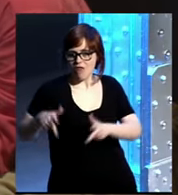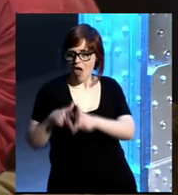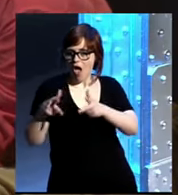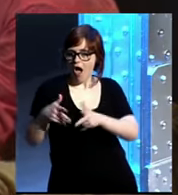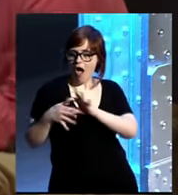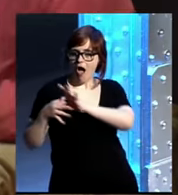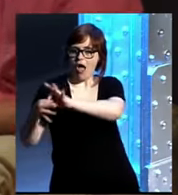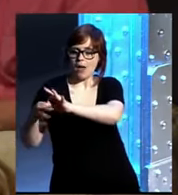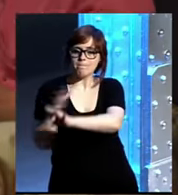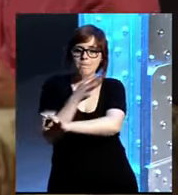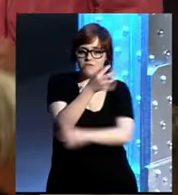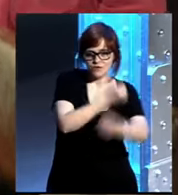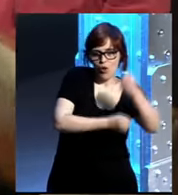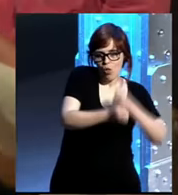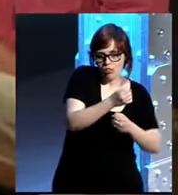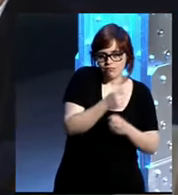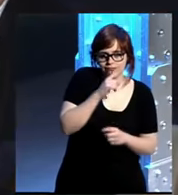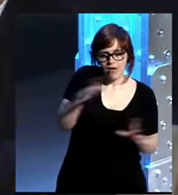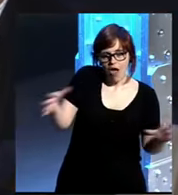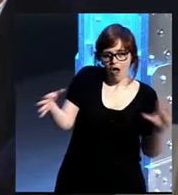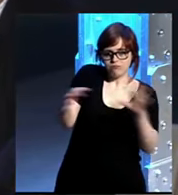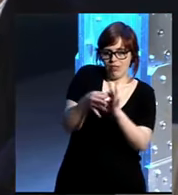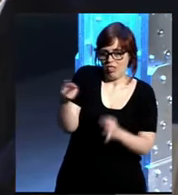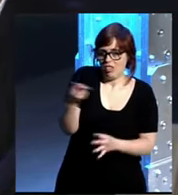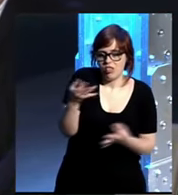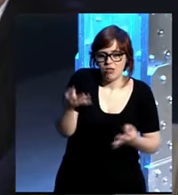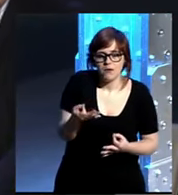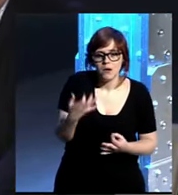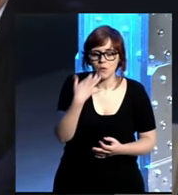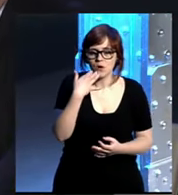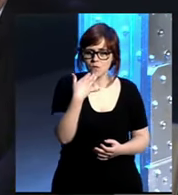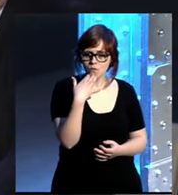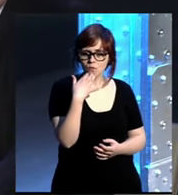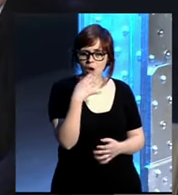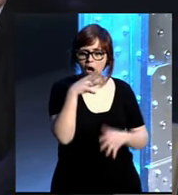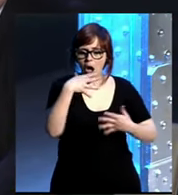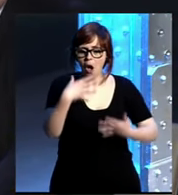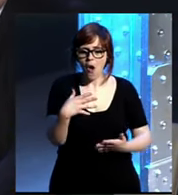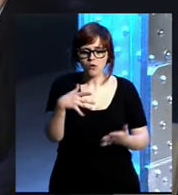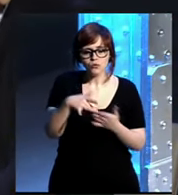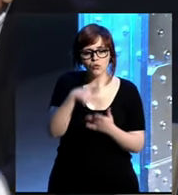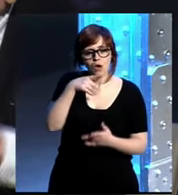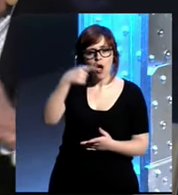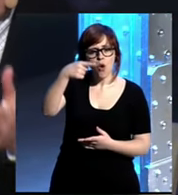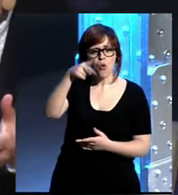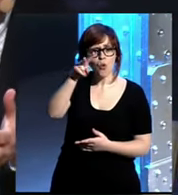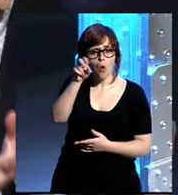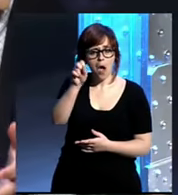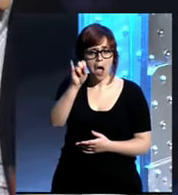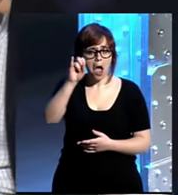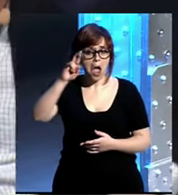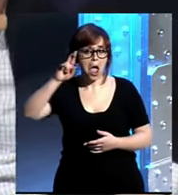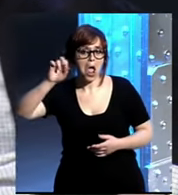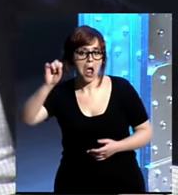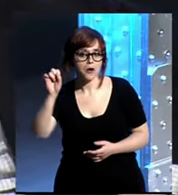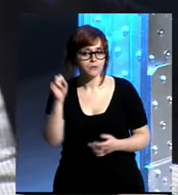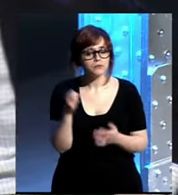Hagamos una reflexión. Nosotros ahora mismo estamos, por ejemplo, Vía Guaira, ¿vale? Vía Guaira. En Guaira, que es nuestro proyecto